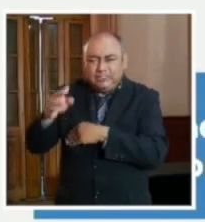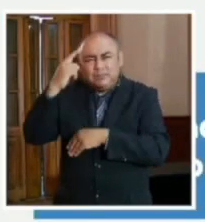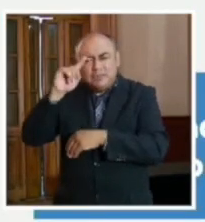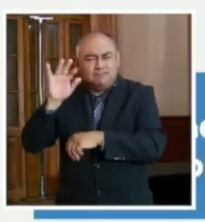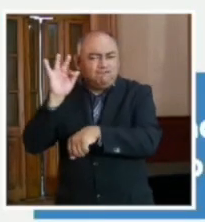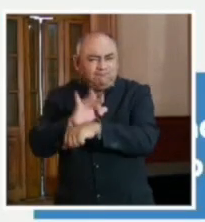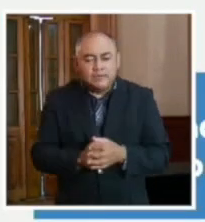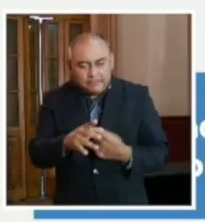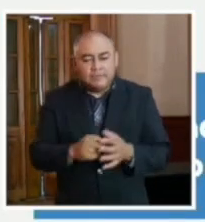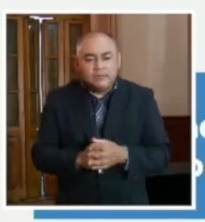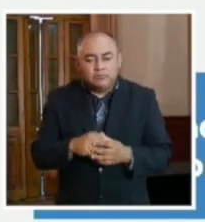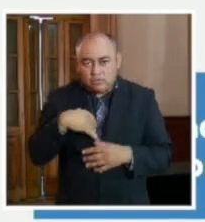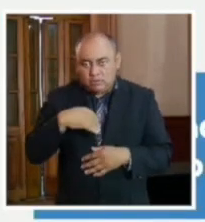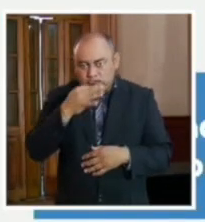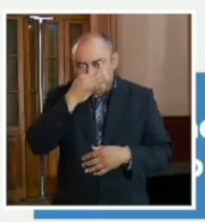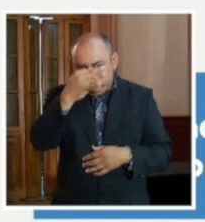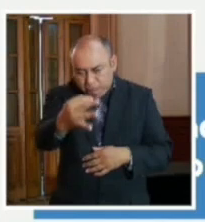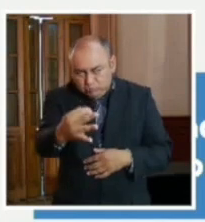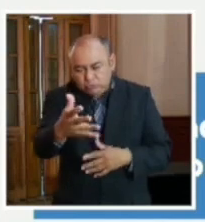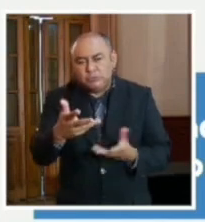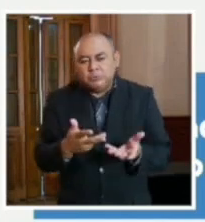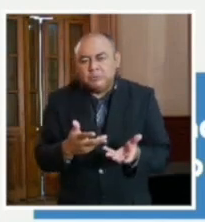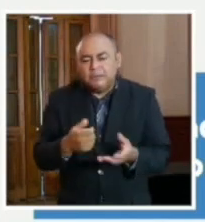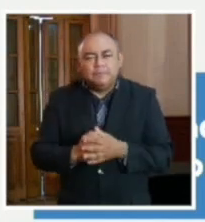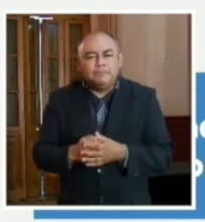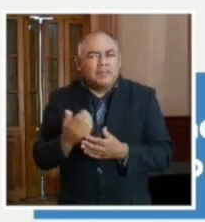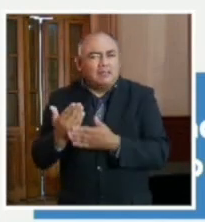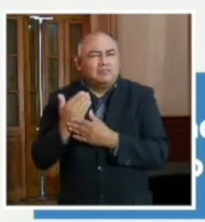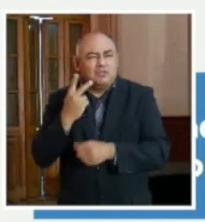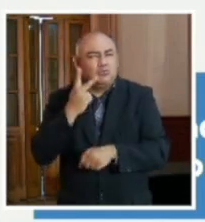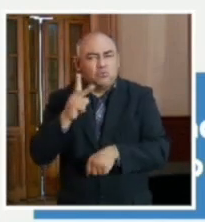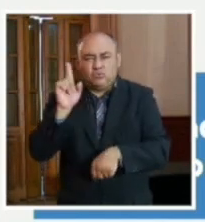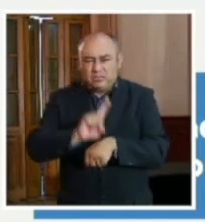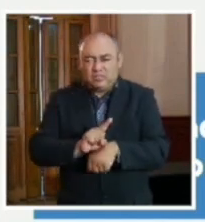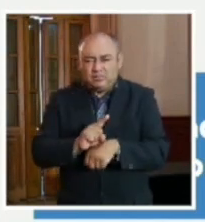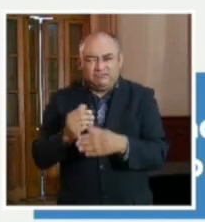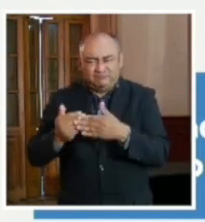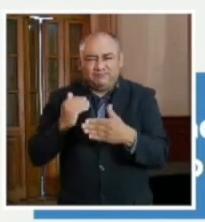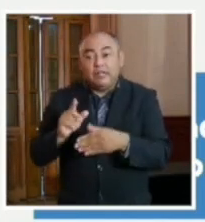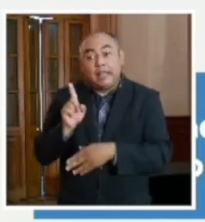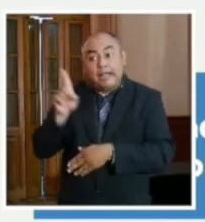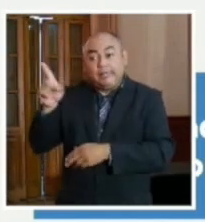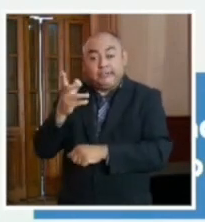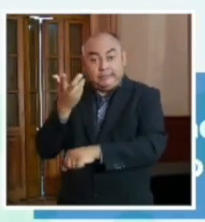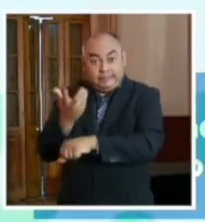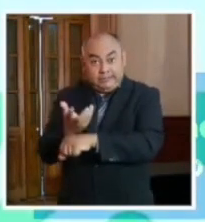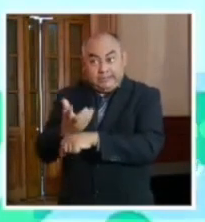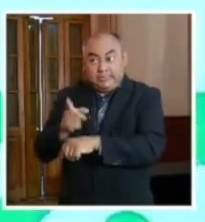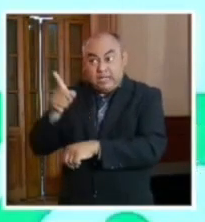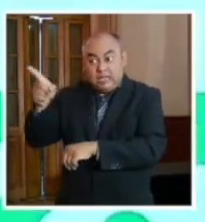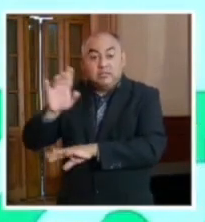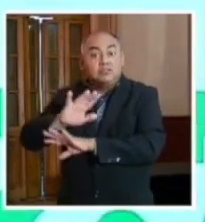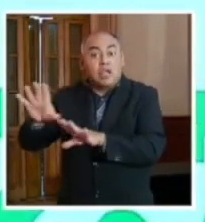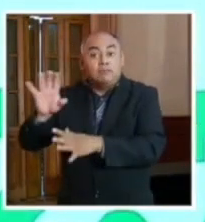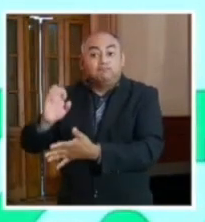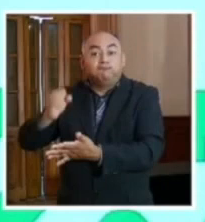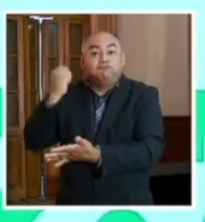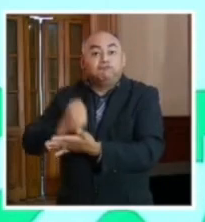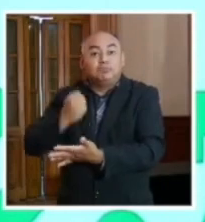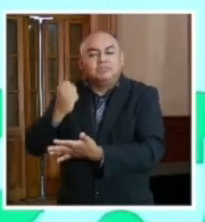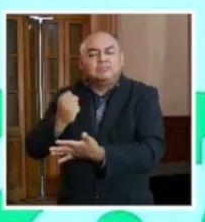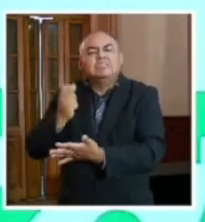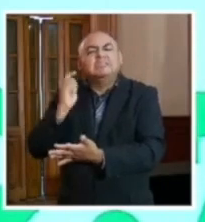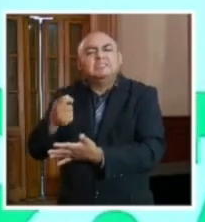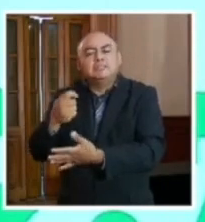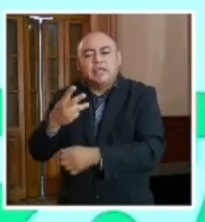comentó un par de días en eeuu se autorizó la tercera dosis